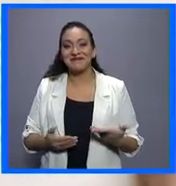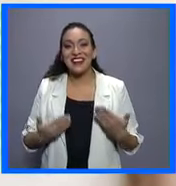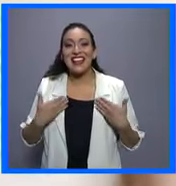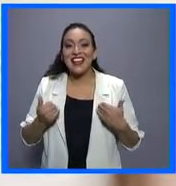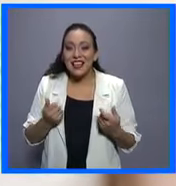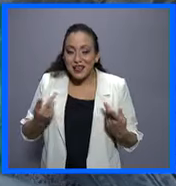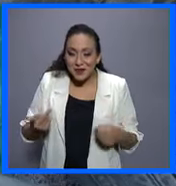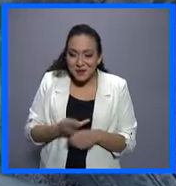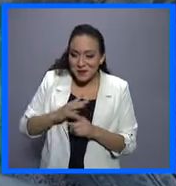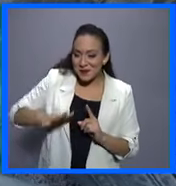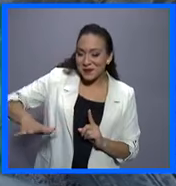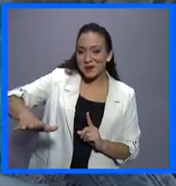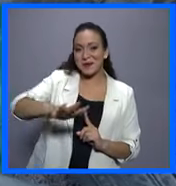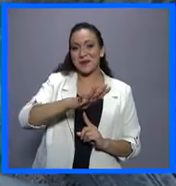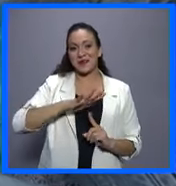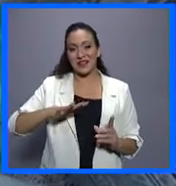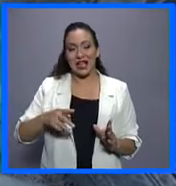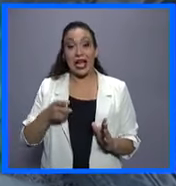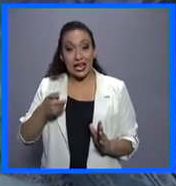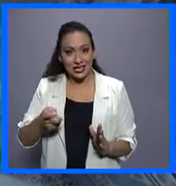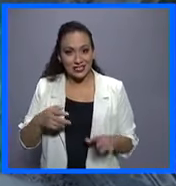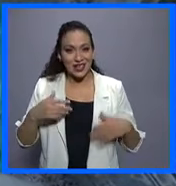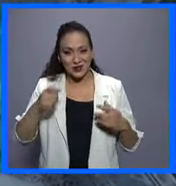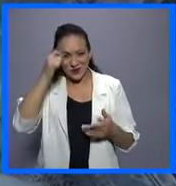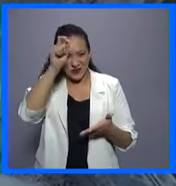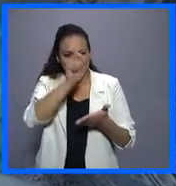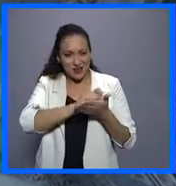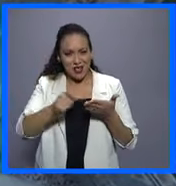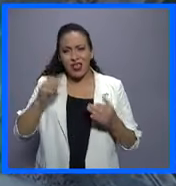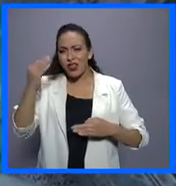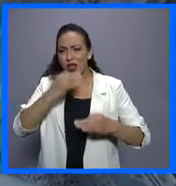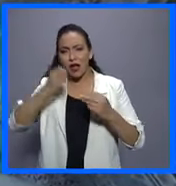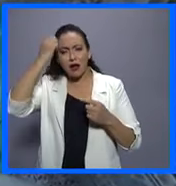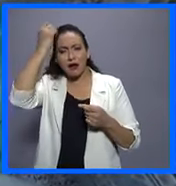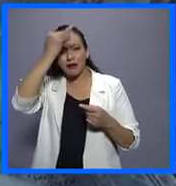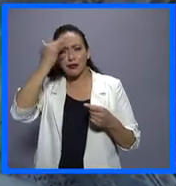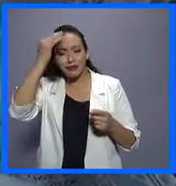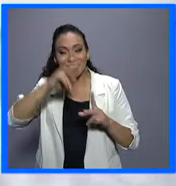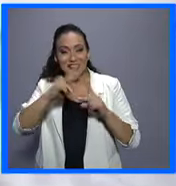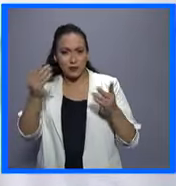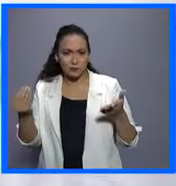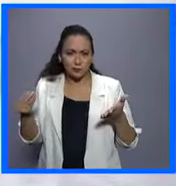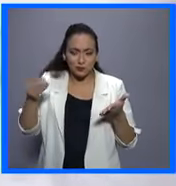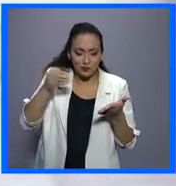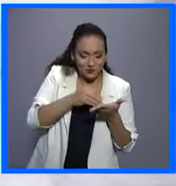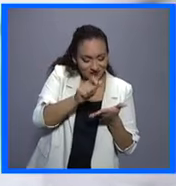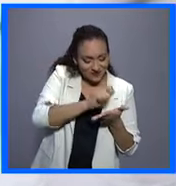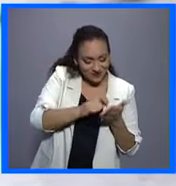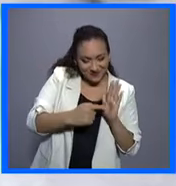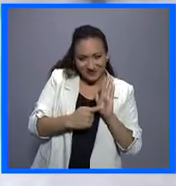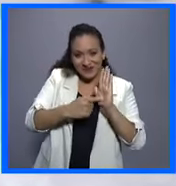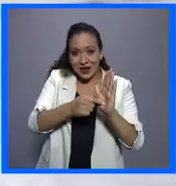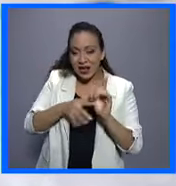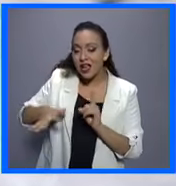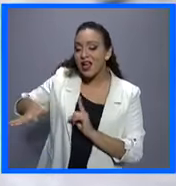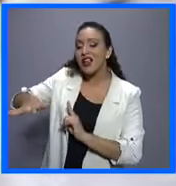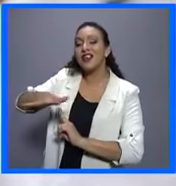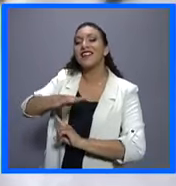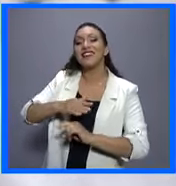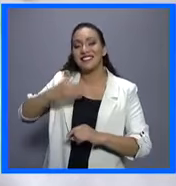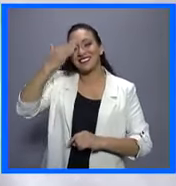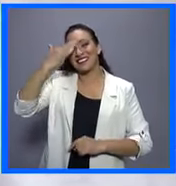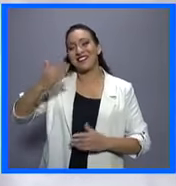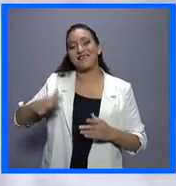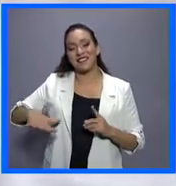realidad nacional, pues se trata de un repositorio de reflexión y paz que, a la vez, refleja el contexto, pero también